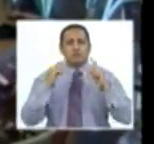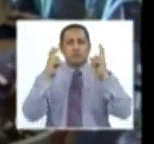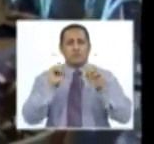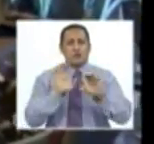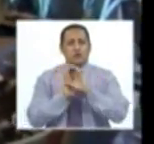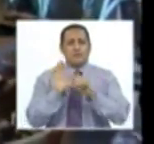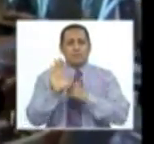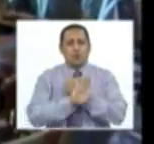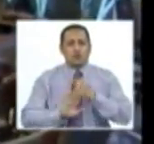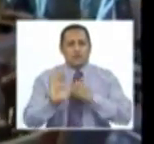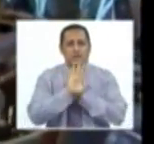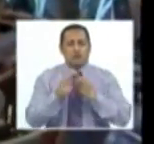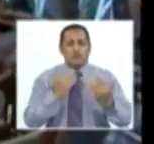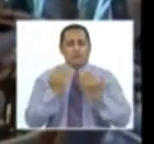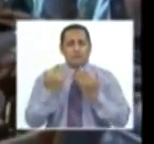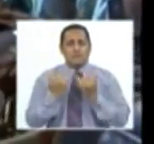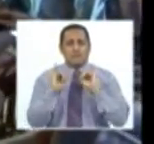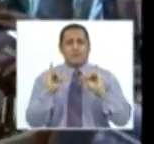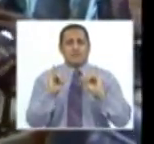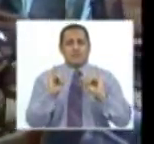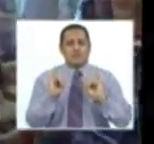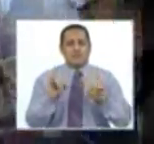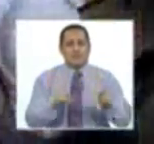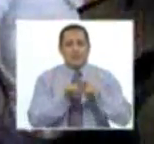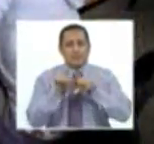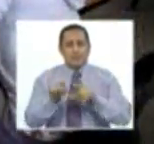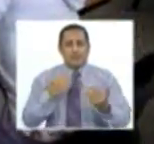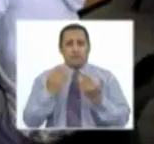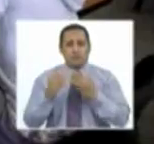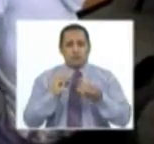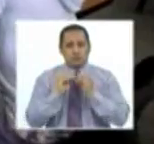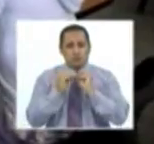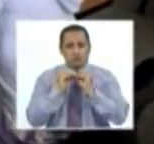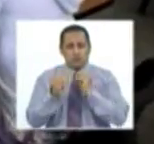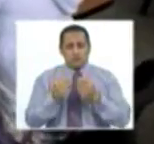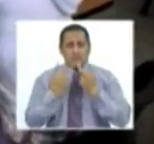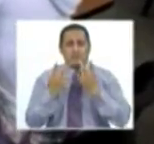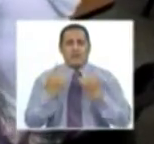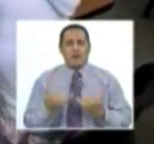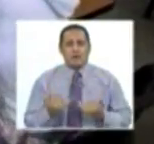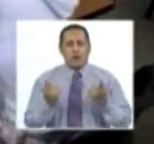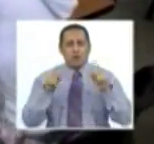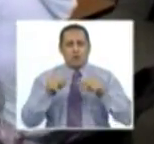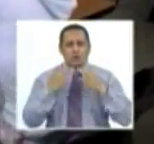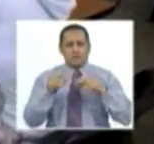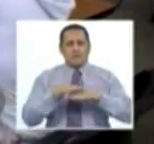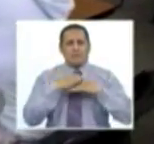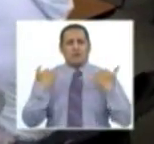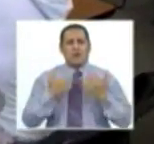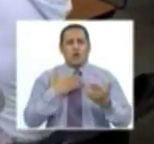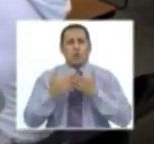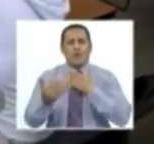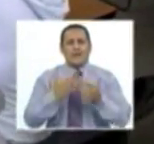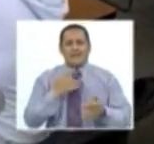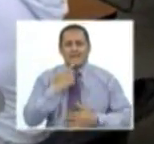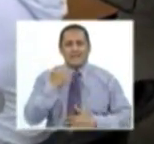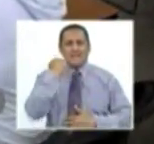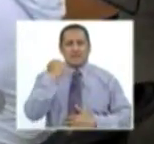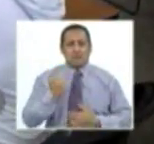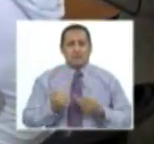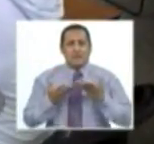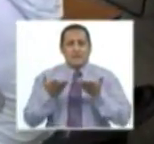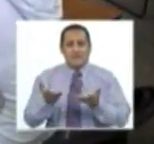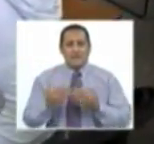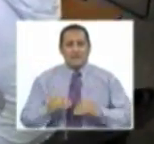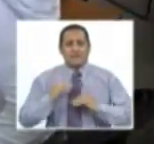constitucionalmente protegido de manera autónoma, de modo que su lesión se produce cuando se afecta cualquiera de los derechos que